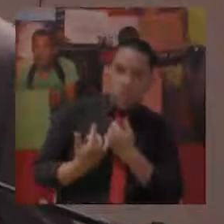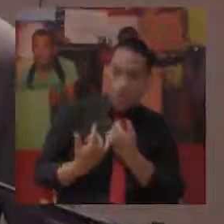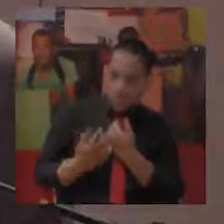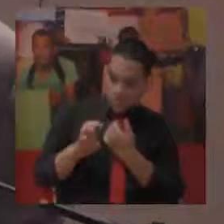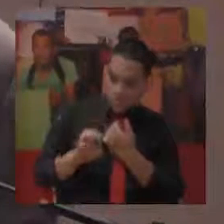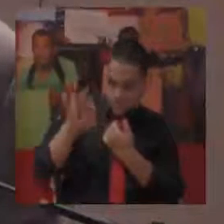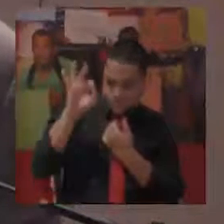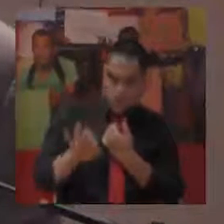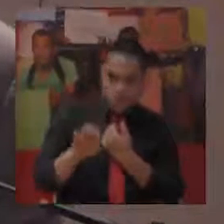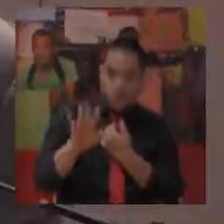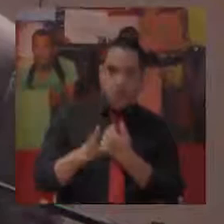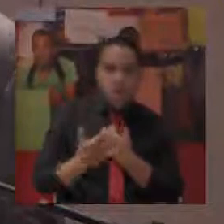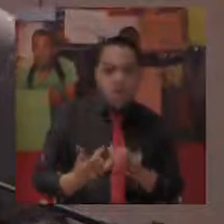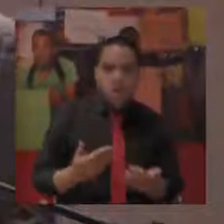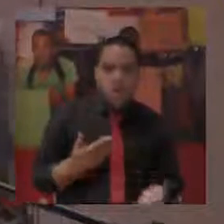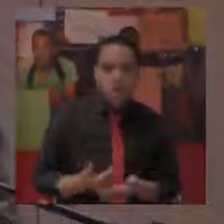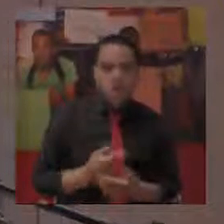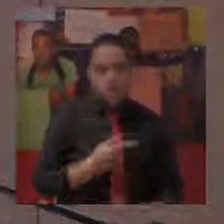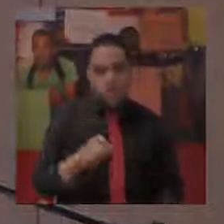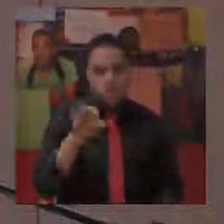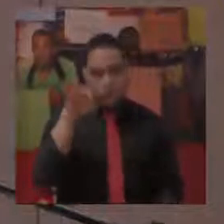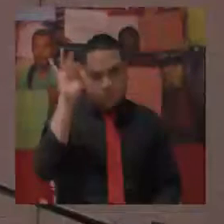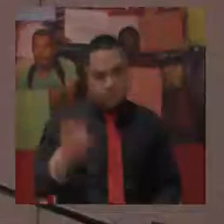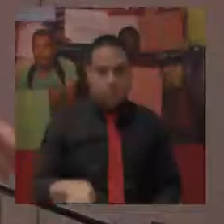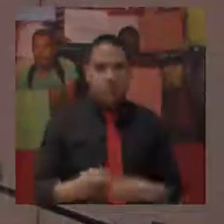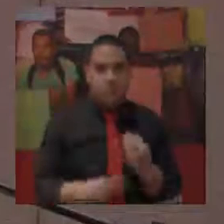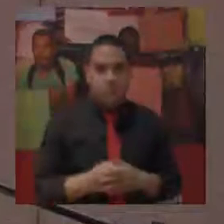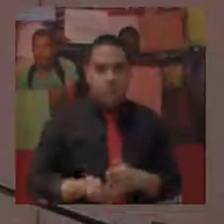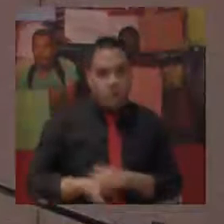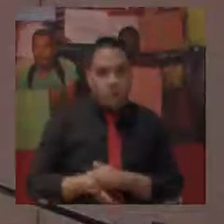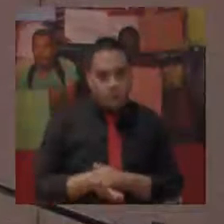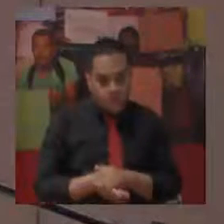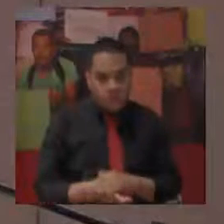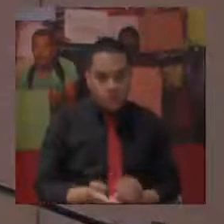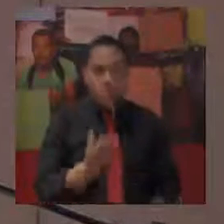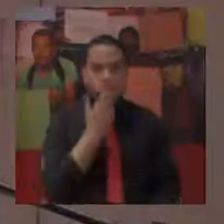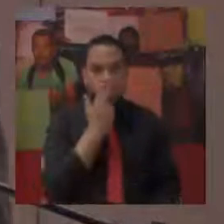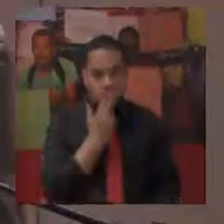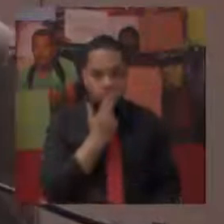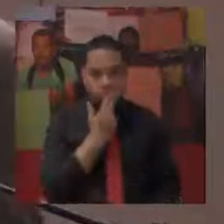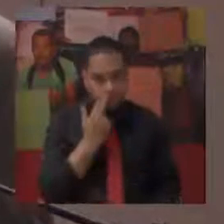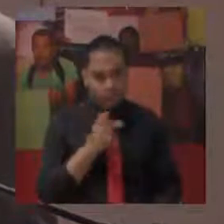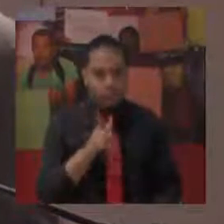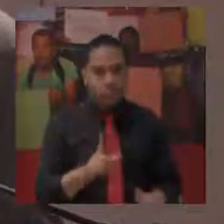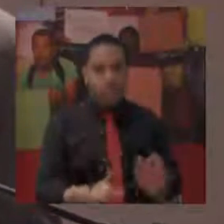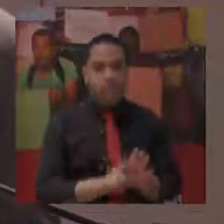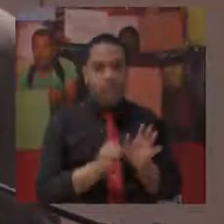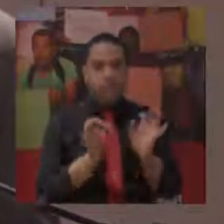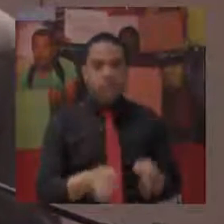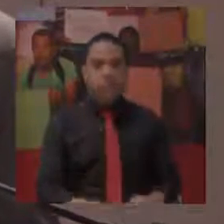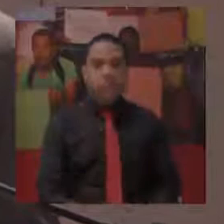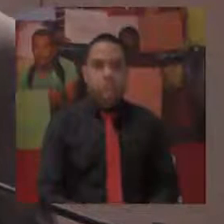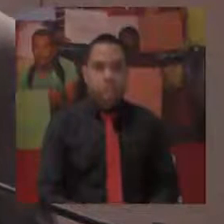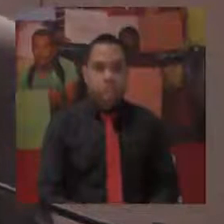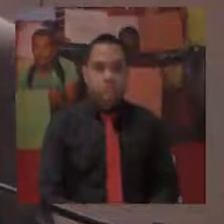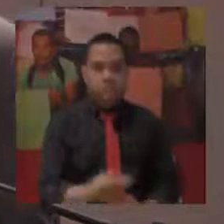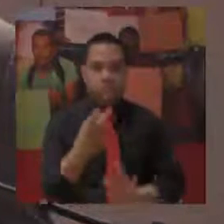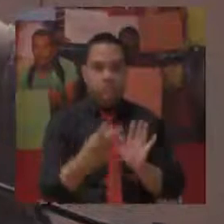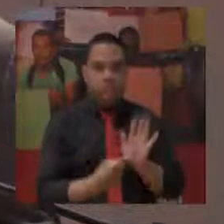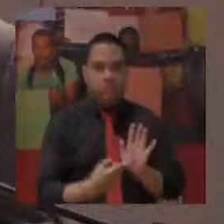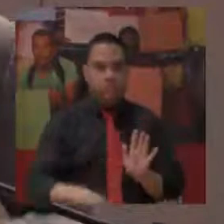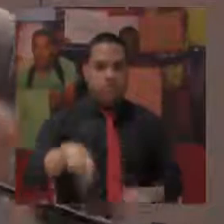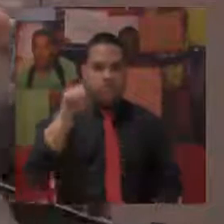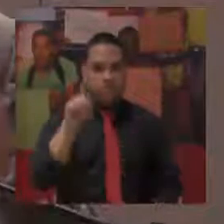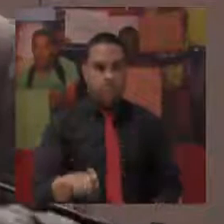siguen activas en la ruta, siguen recibiendo los beneficios y siguen comprometidos con la legalidad. Para el 2016